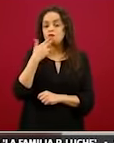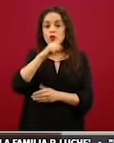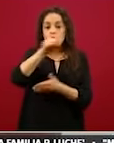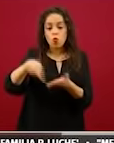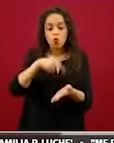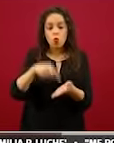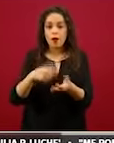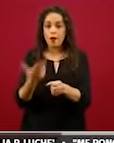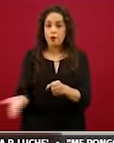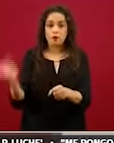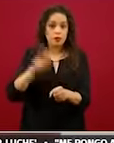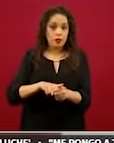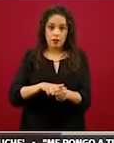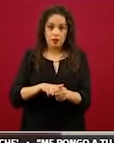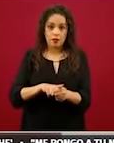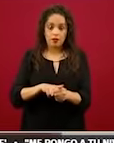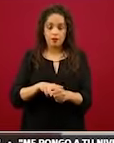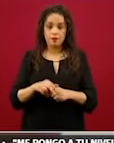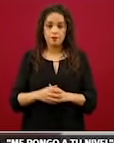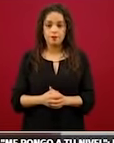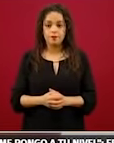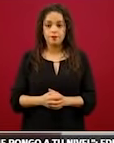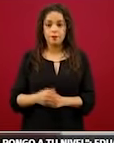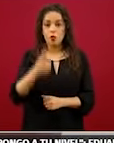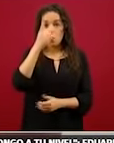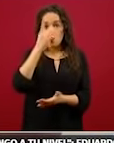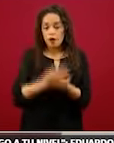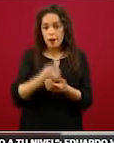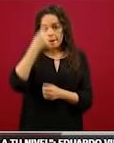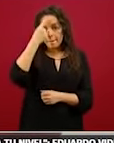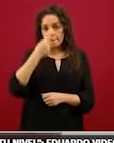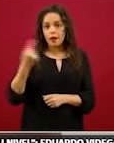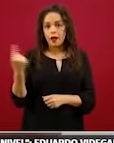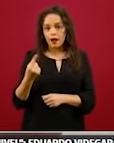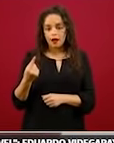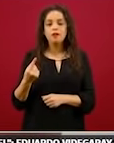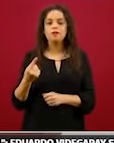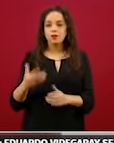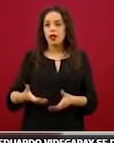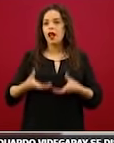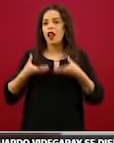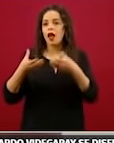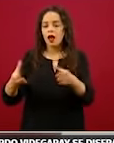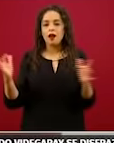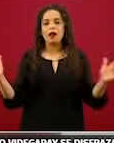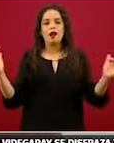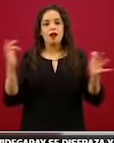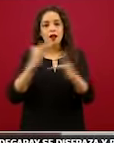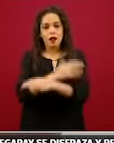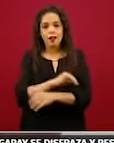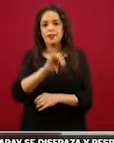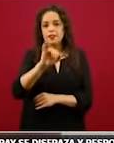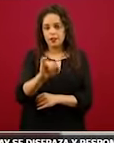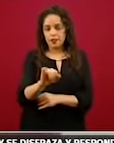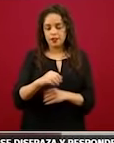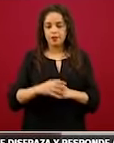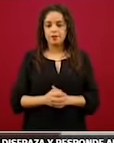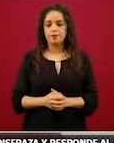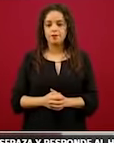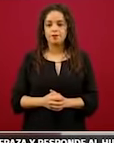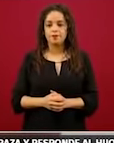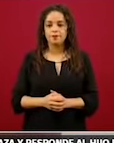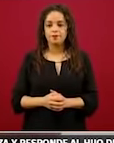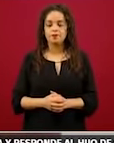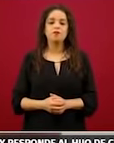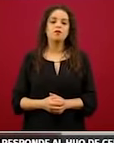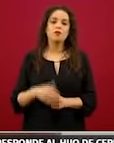hospitalarios. Esto es solamente para ambientes comunitarios. El tipo de material también